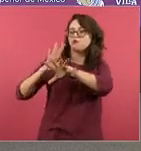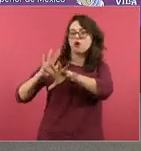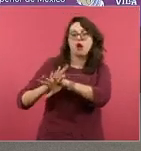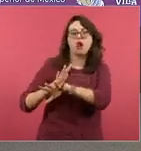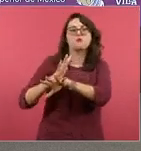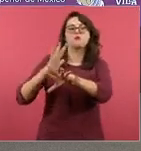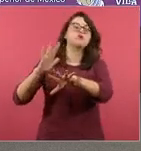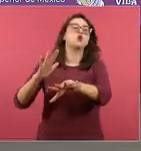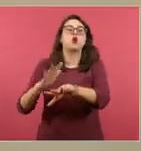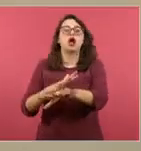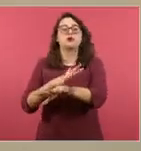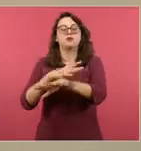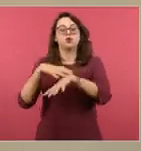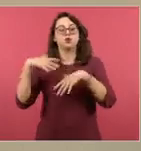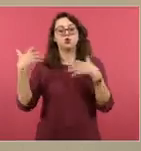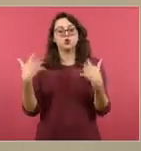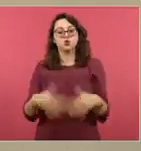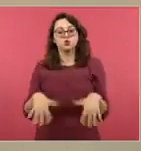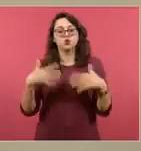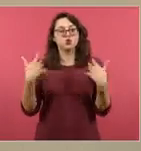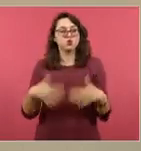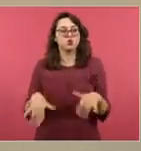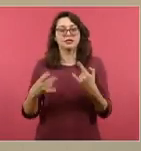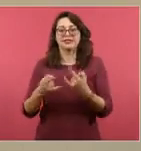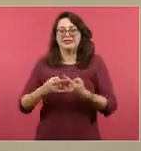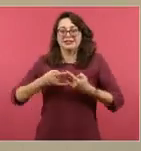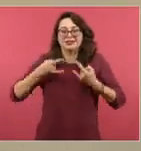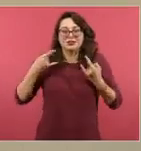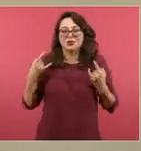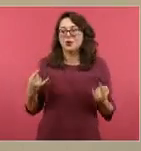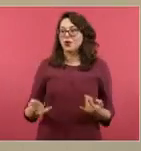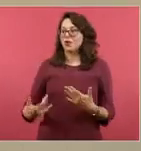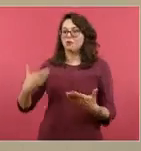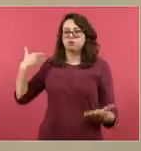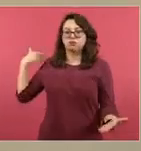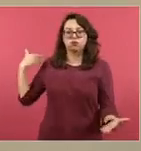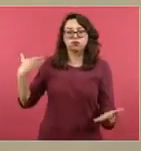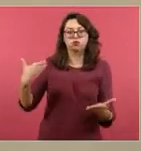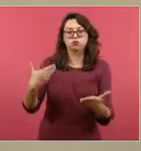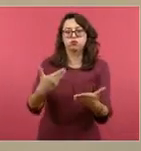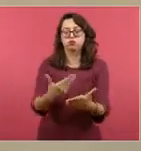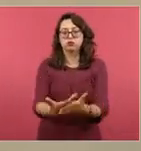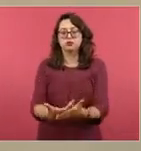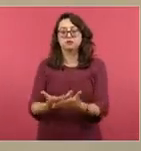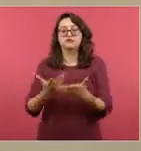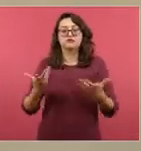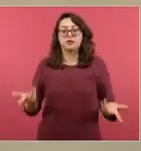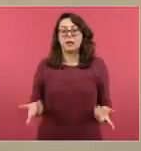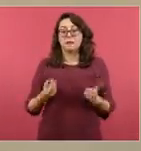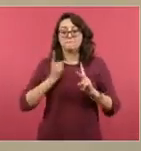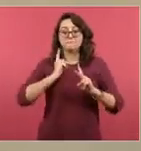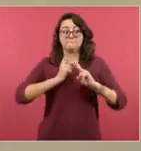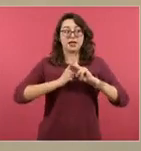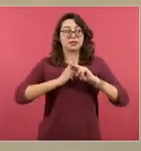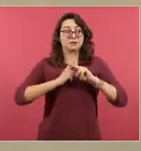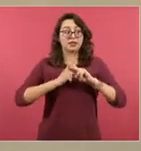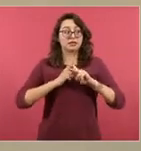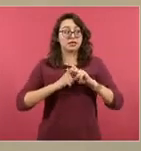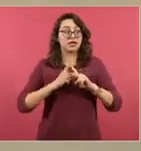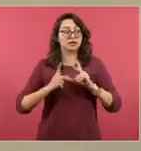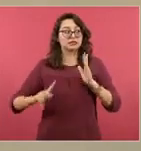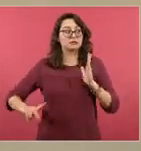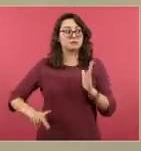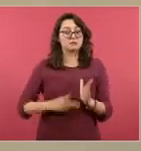No solamente los contenidos matemáticos se crearon y se dieron de una sola forma. Es un